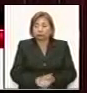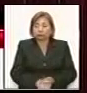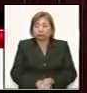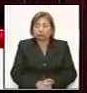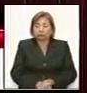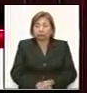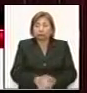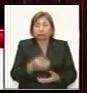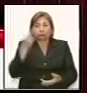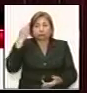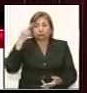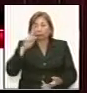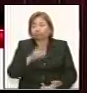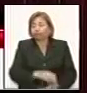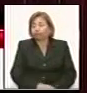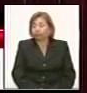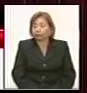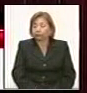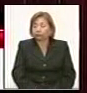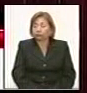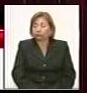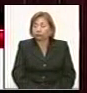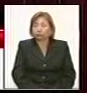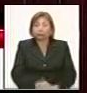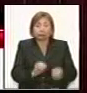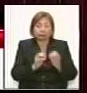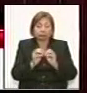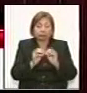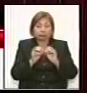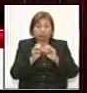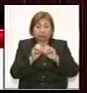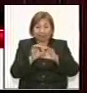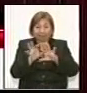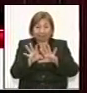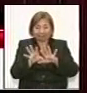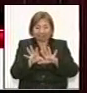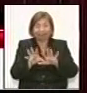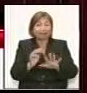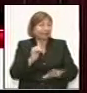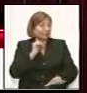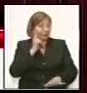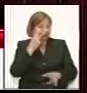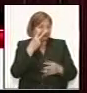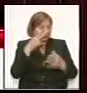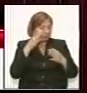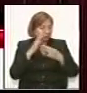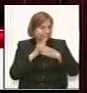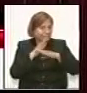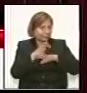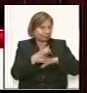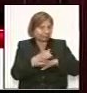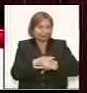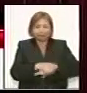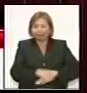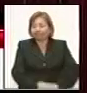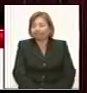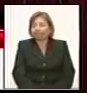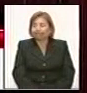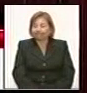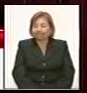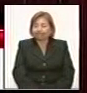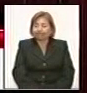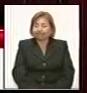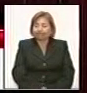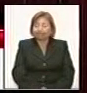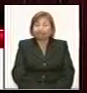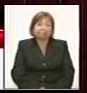un registro y por una declaración, ¿no? Y eso lo veremos mañana en la frontera seguramente. Pero